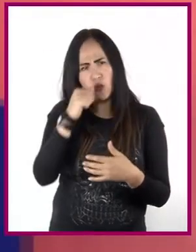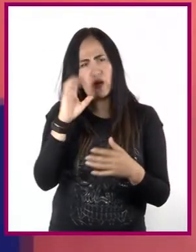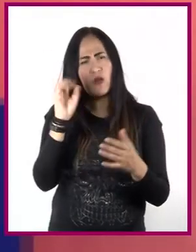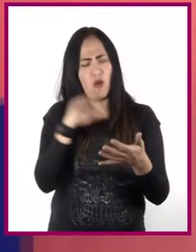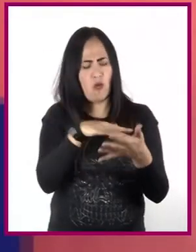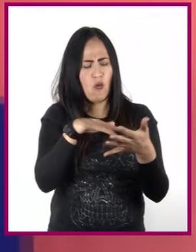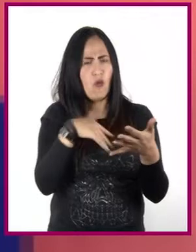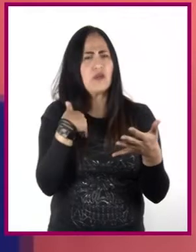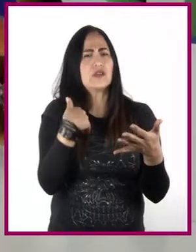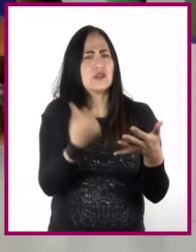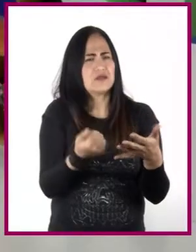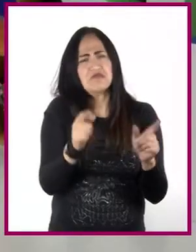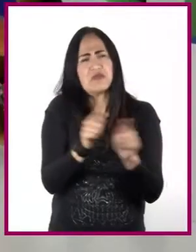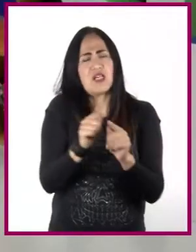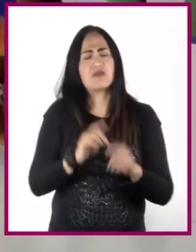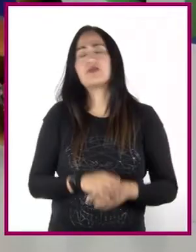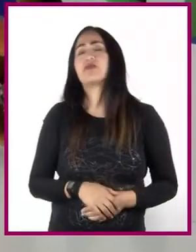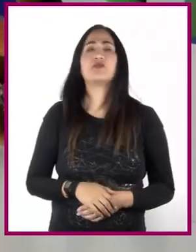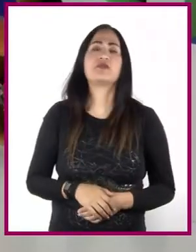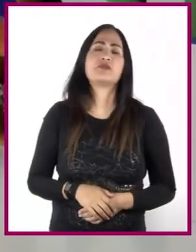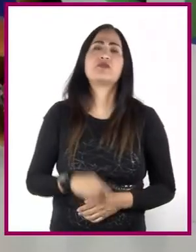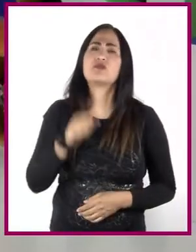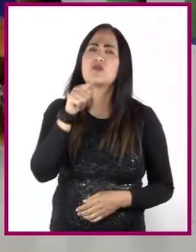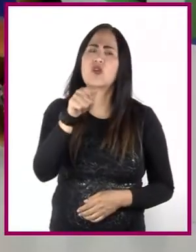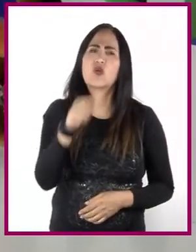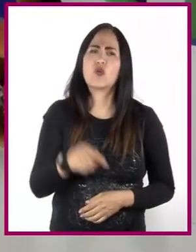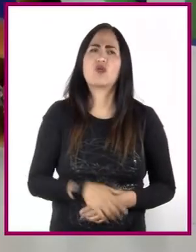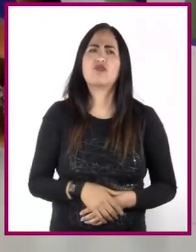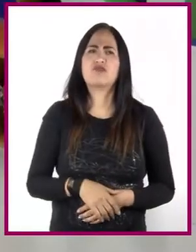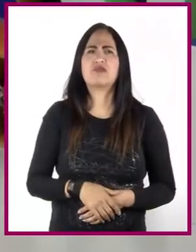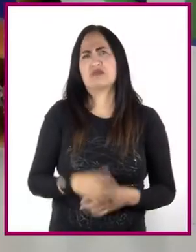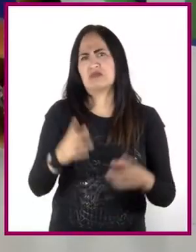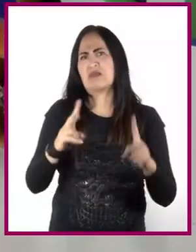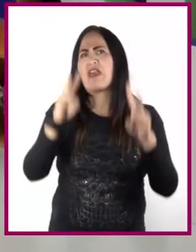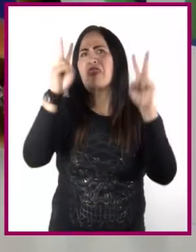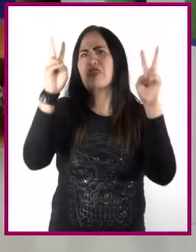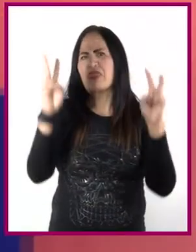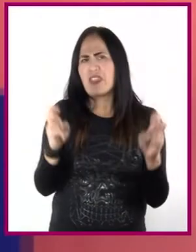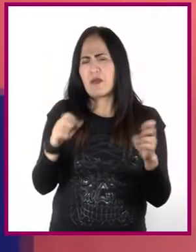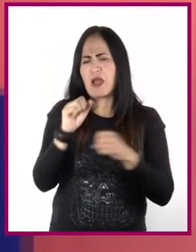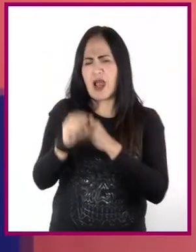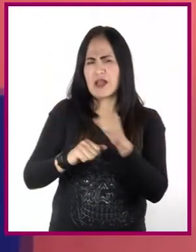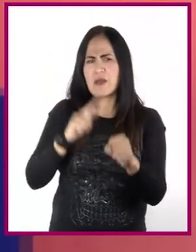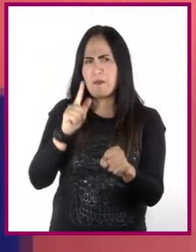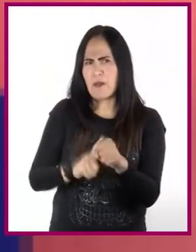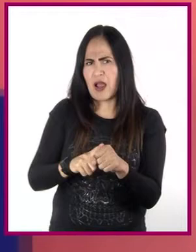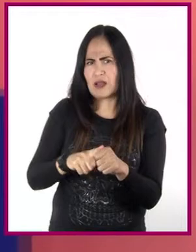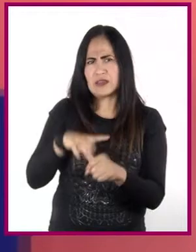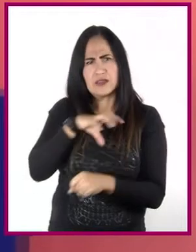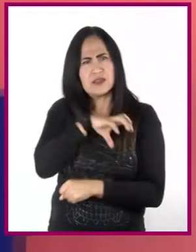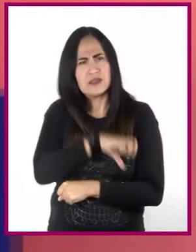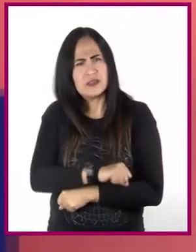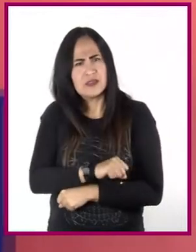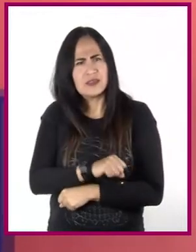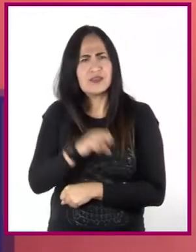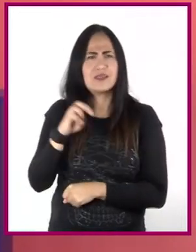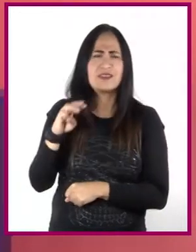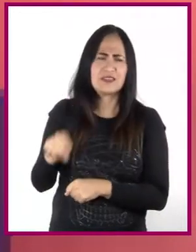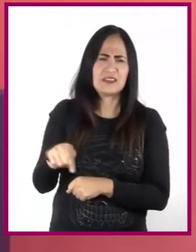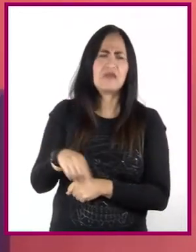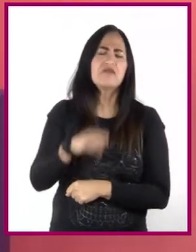Cintia, ¿consideras posible hablar sobre las mascotas? Claro, y desde diversas